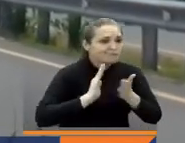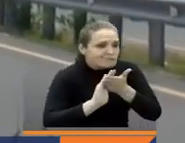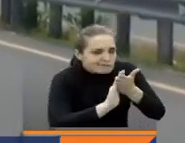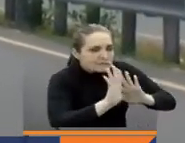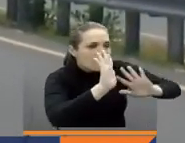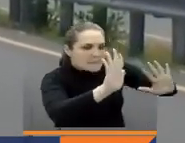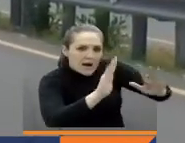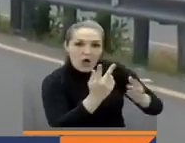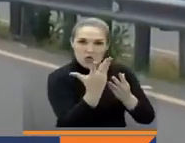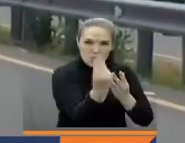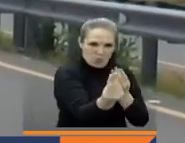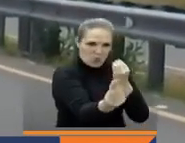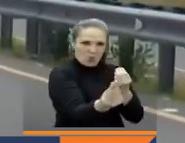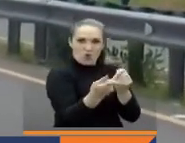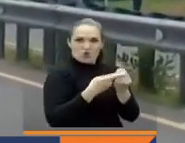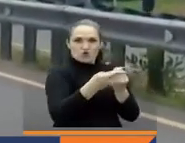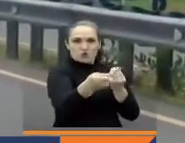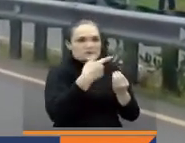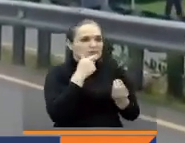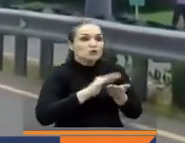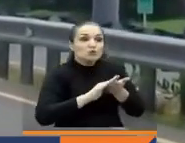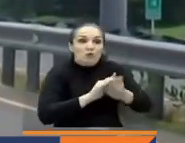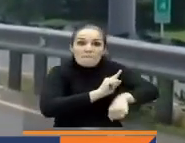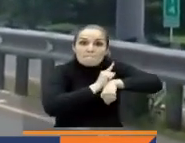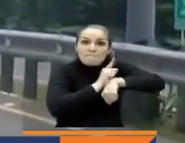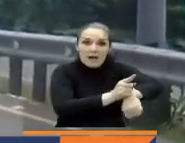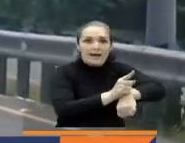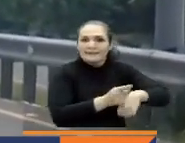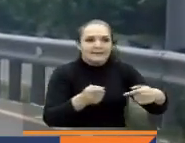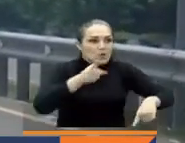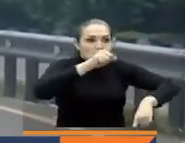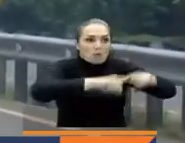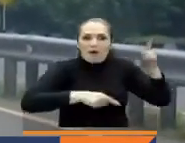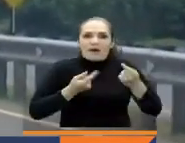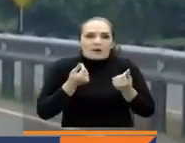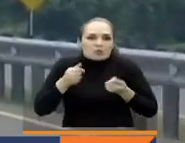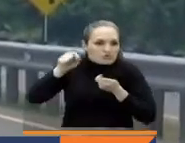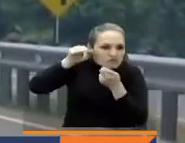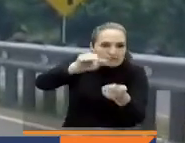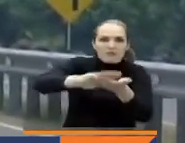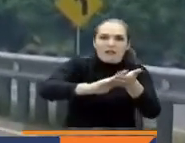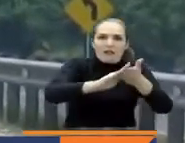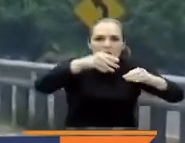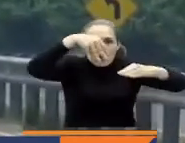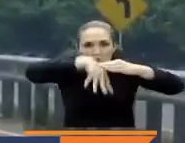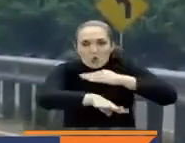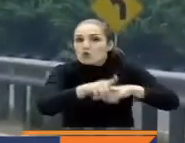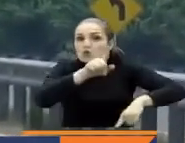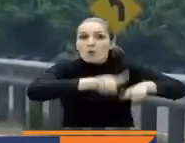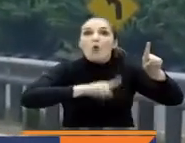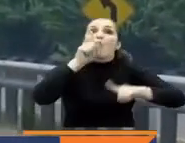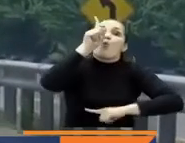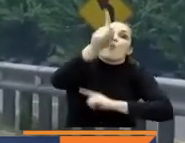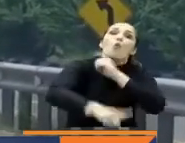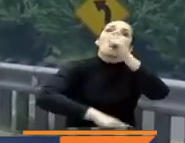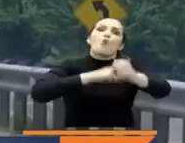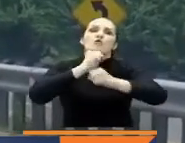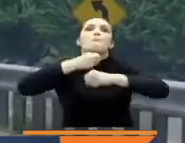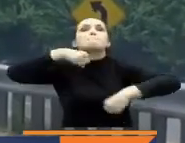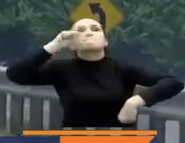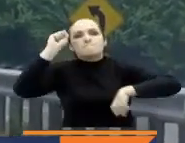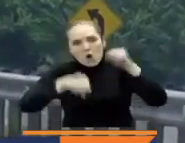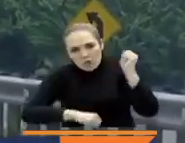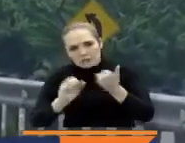dos corregimientos que no se podrá brindar una solución porque no se cuenta con los recursos para hacerlo, que solo hasta el año que viene se consideraría la